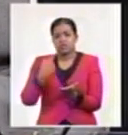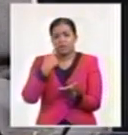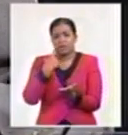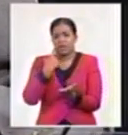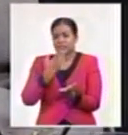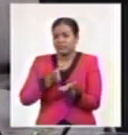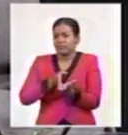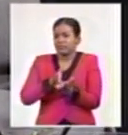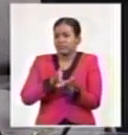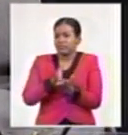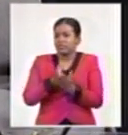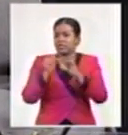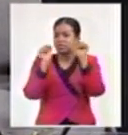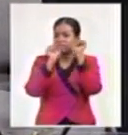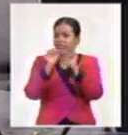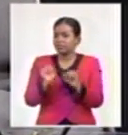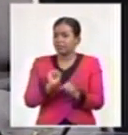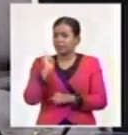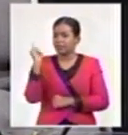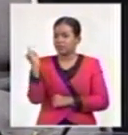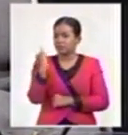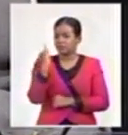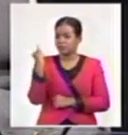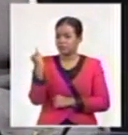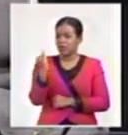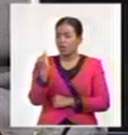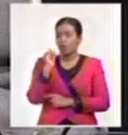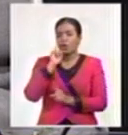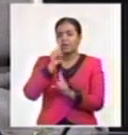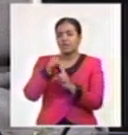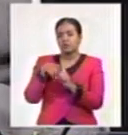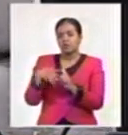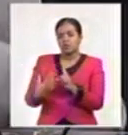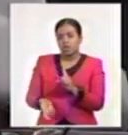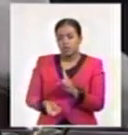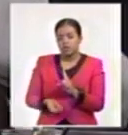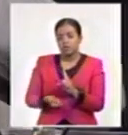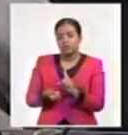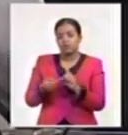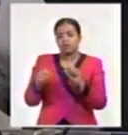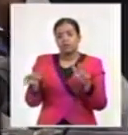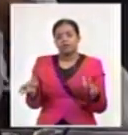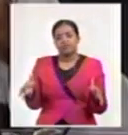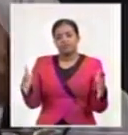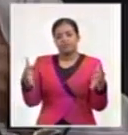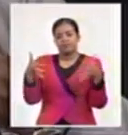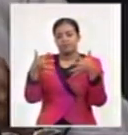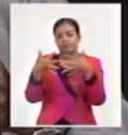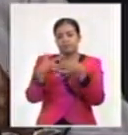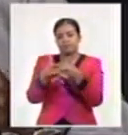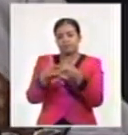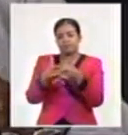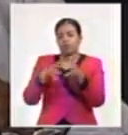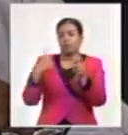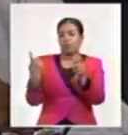el sistema internacional por unirse y presentar una batalla en común.